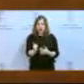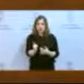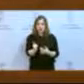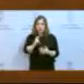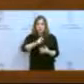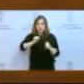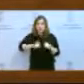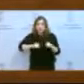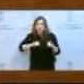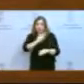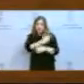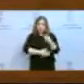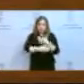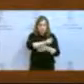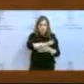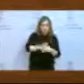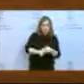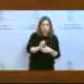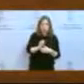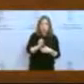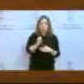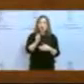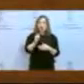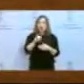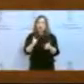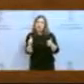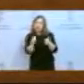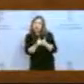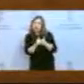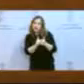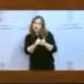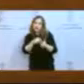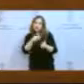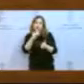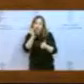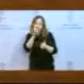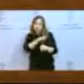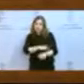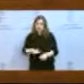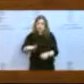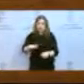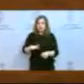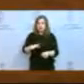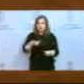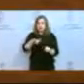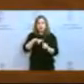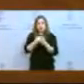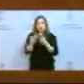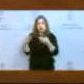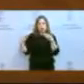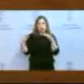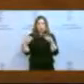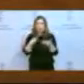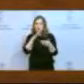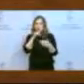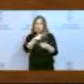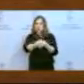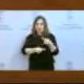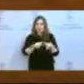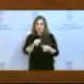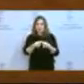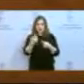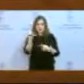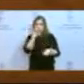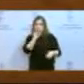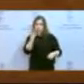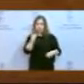mayores, discapacitados, dependientes, menores. Resoluciones y mociones que van orientadas a familias,